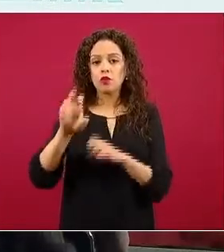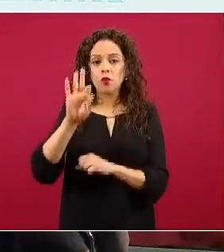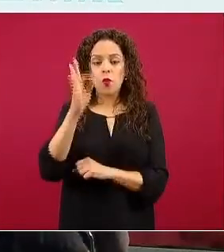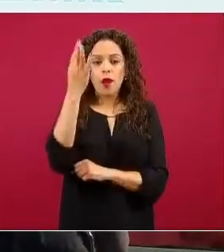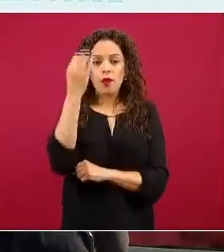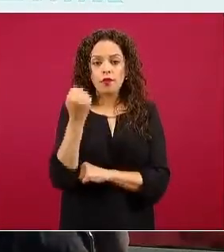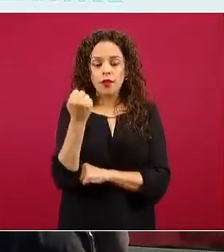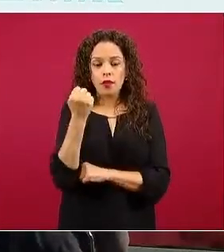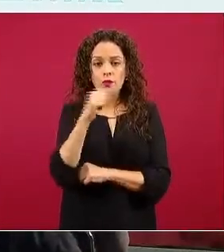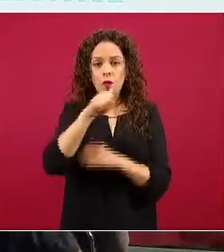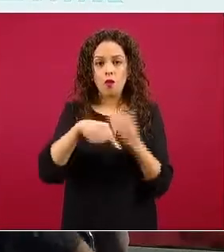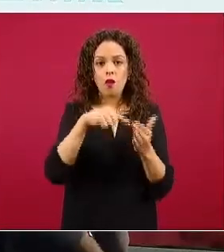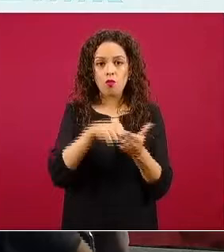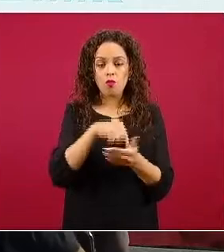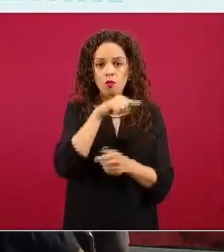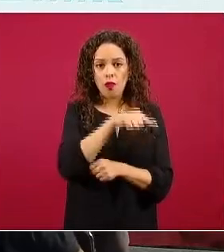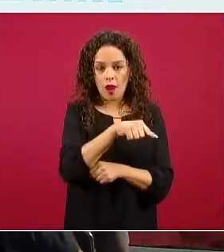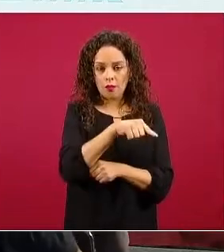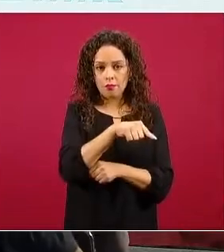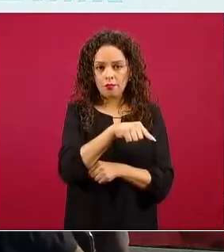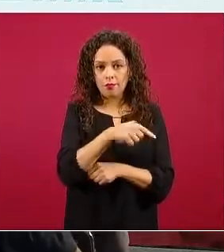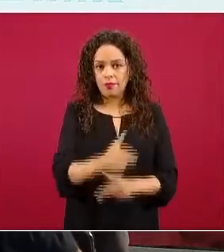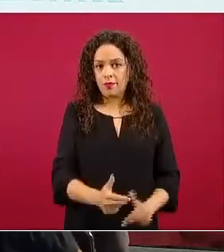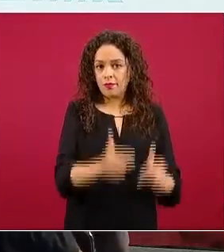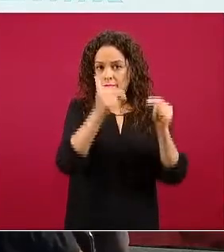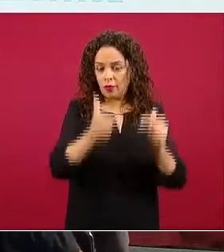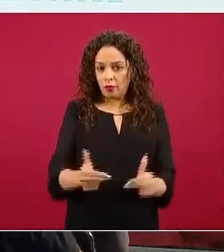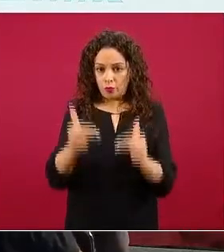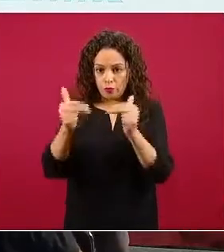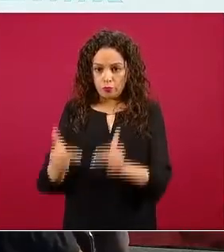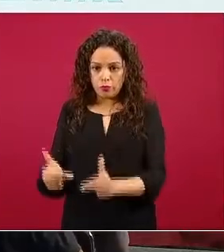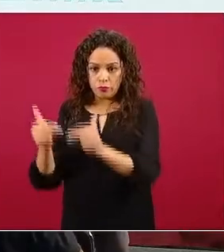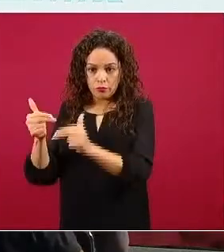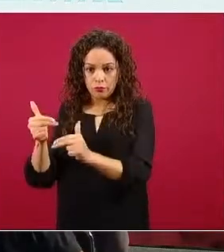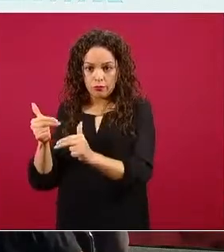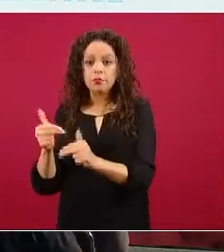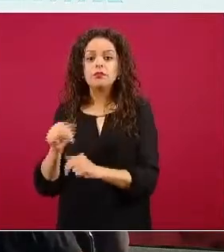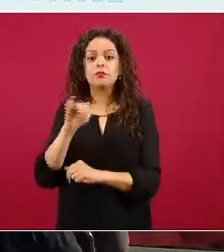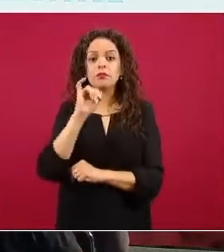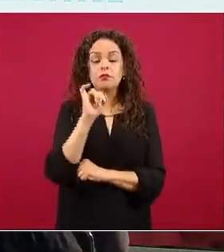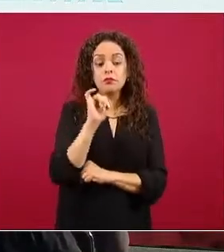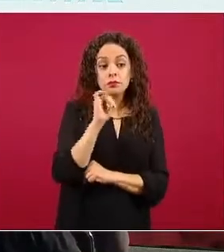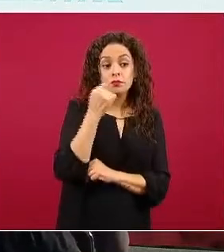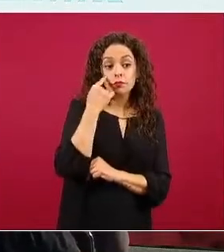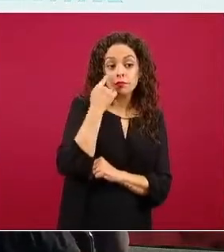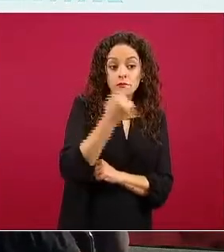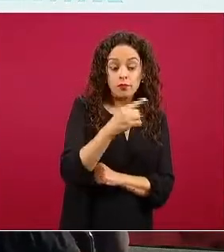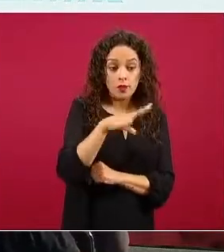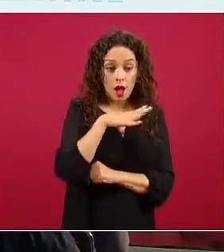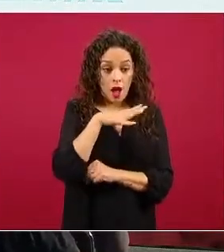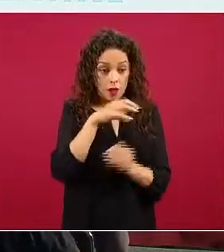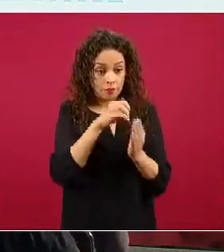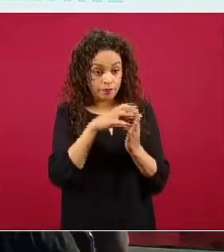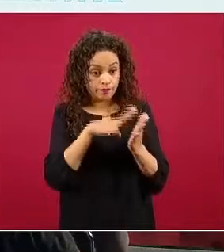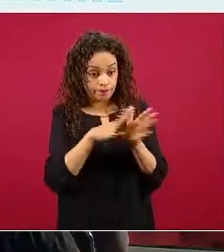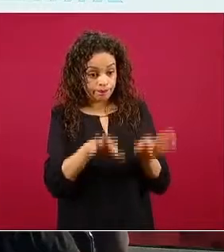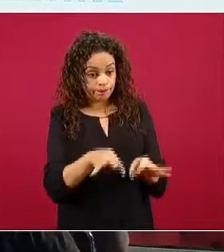42,849 establecimientos que han cumplido o no han cumplido con